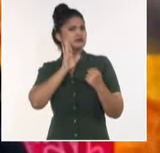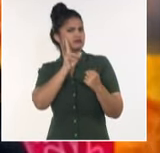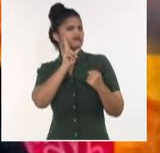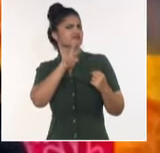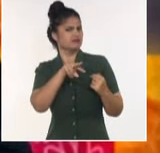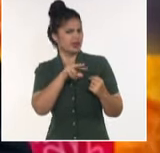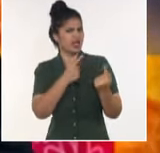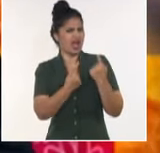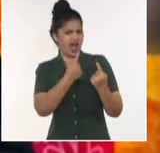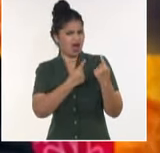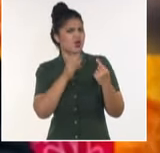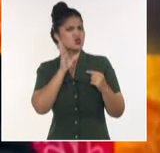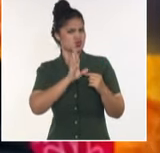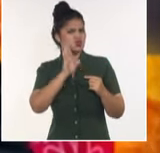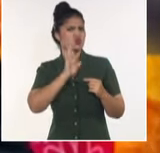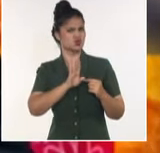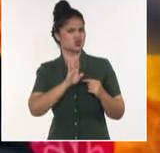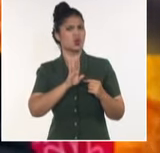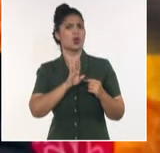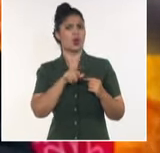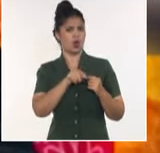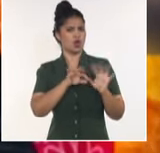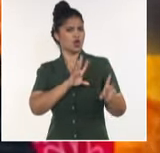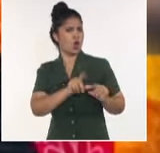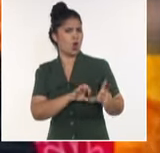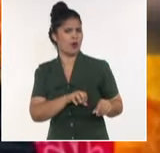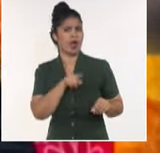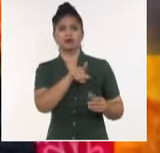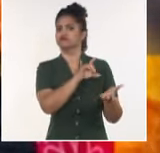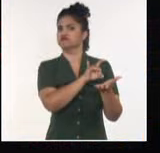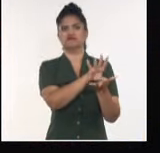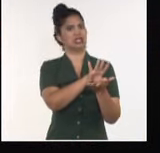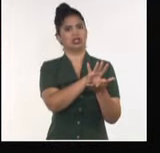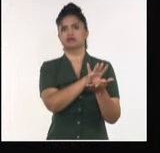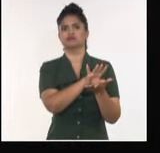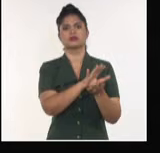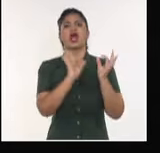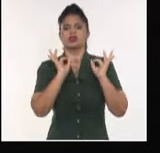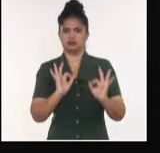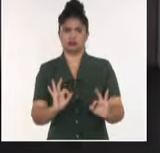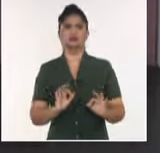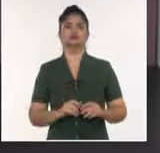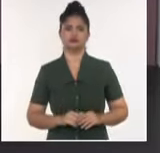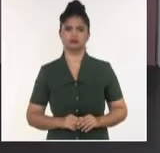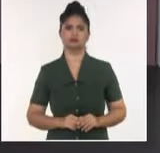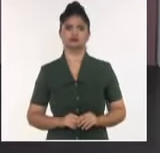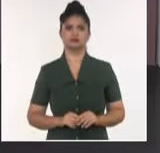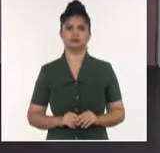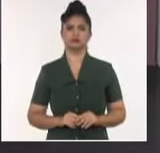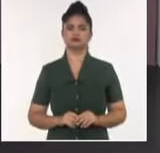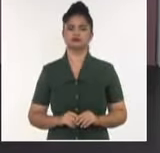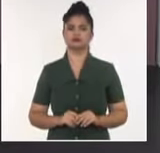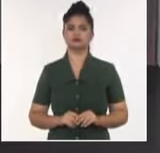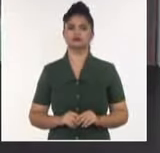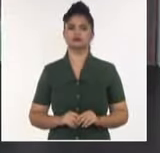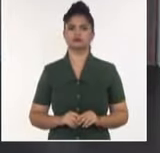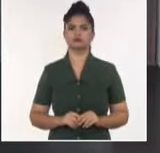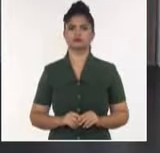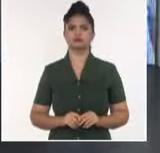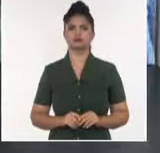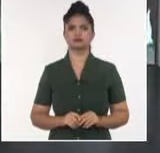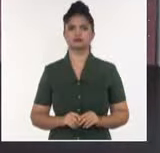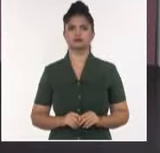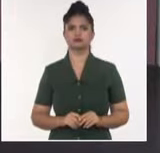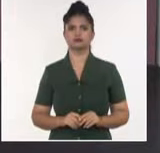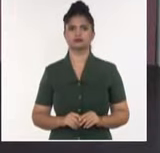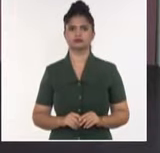con dignidad. Esta es la potencia mundial de la vida. Y el expresidente de